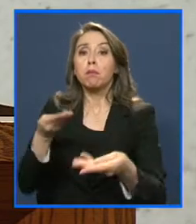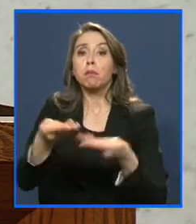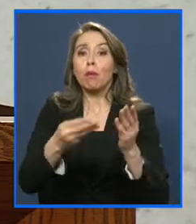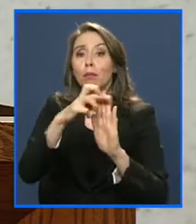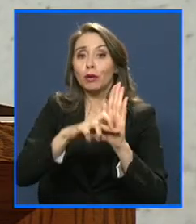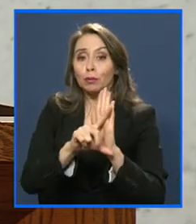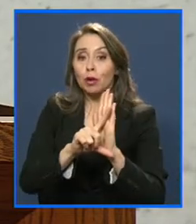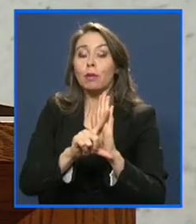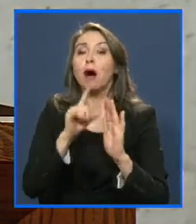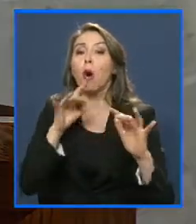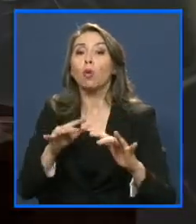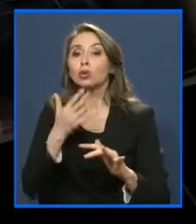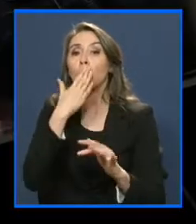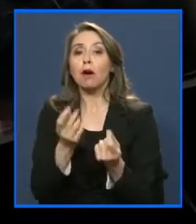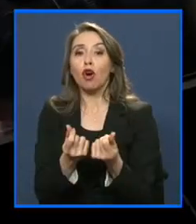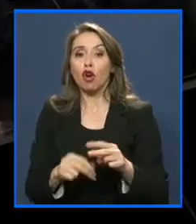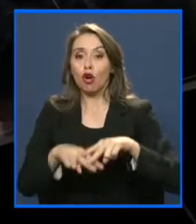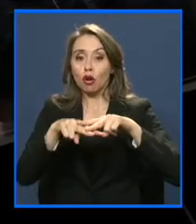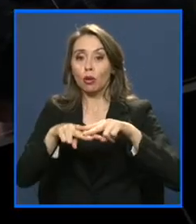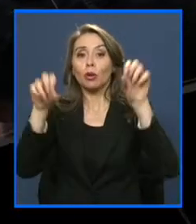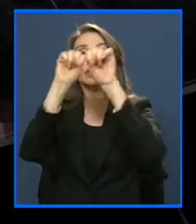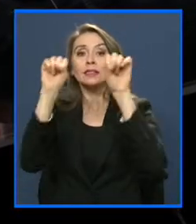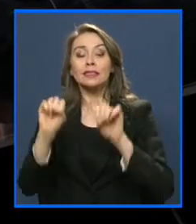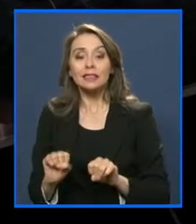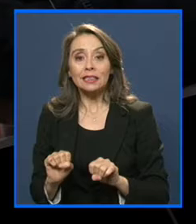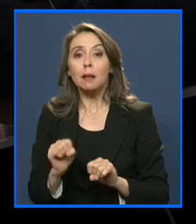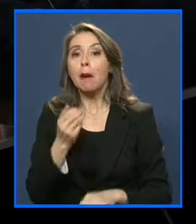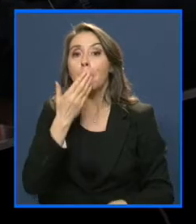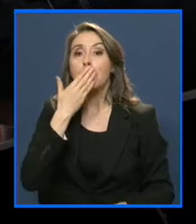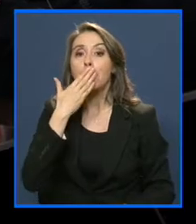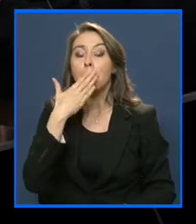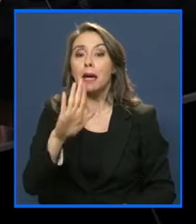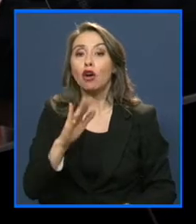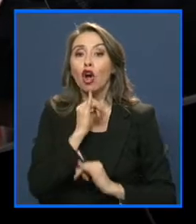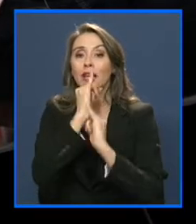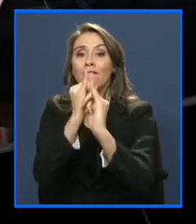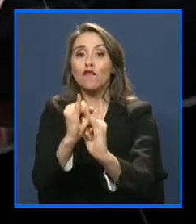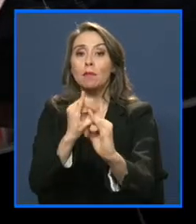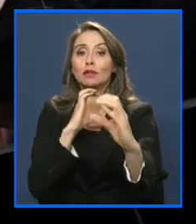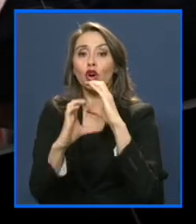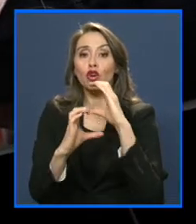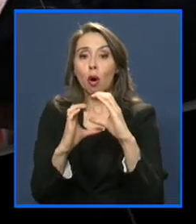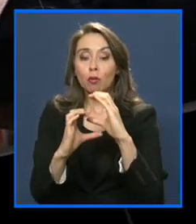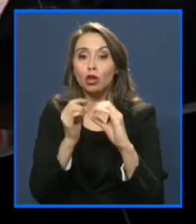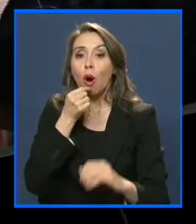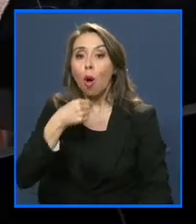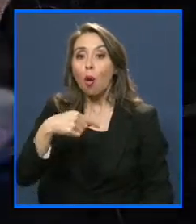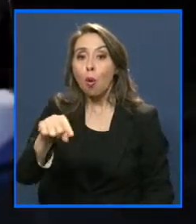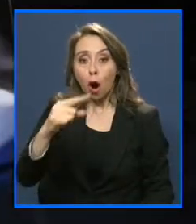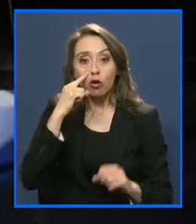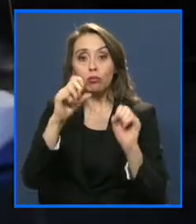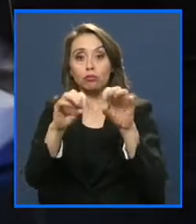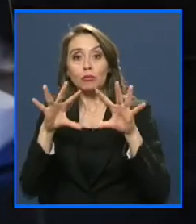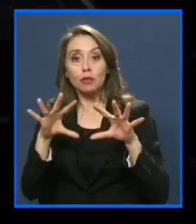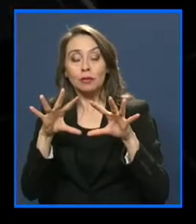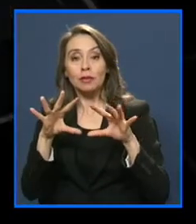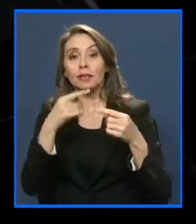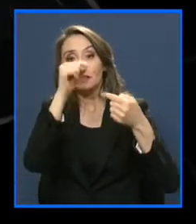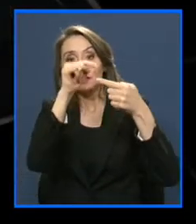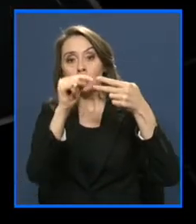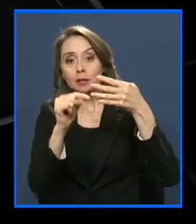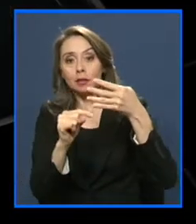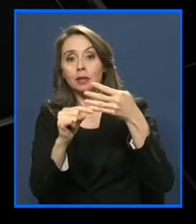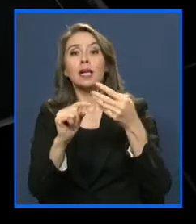mejor uso de los recursos o el sistema de mejoramiento de información y comunicaciones que pronto se hará notar mediante una serie de